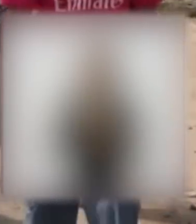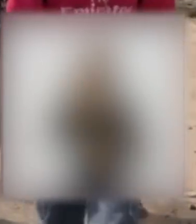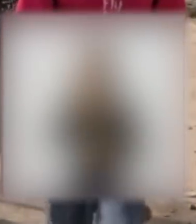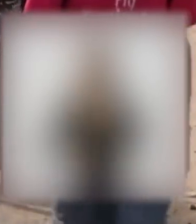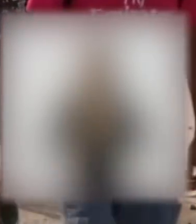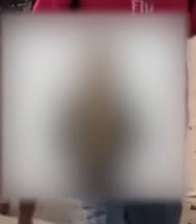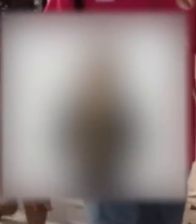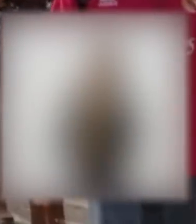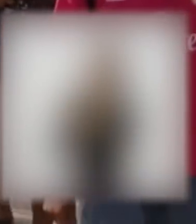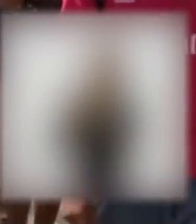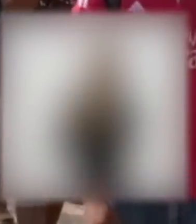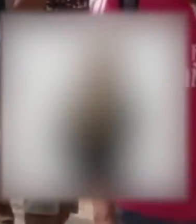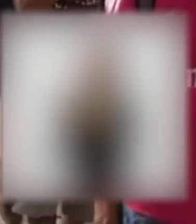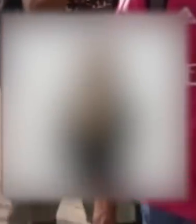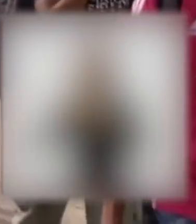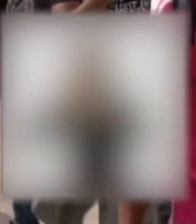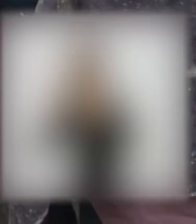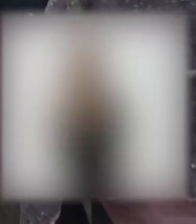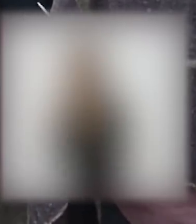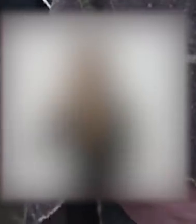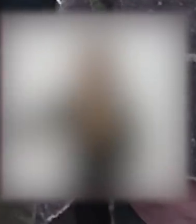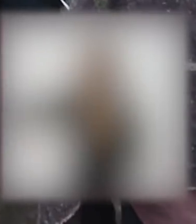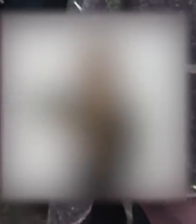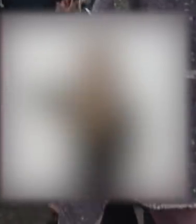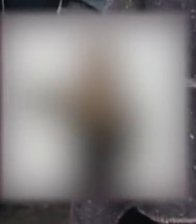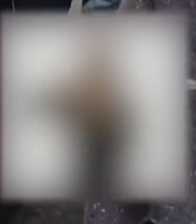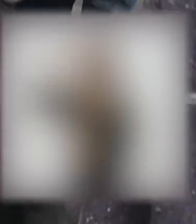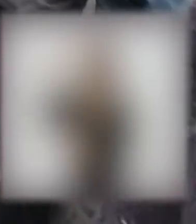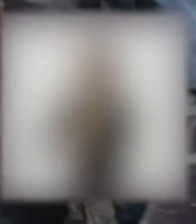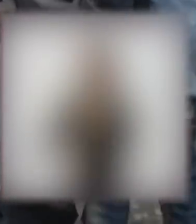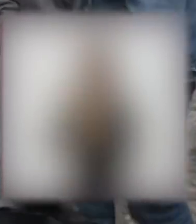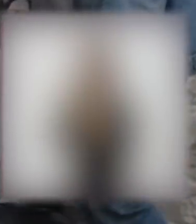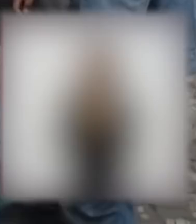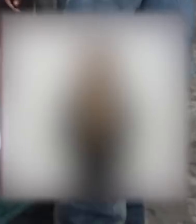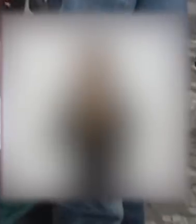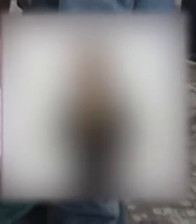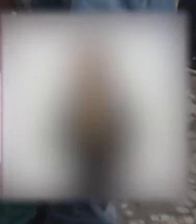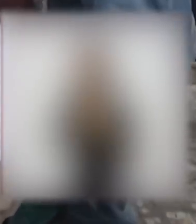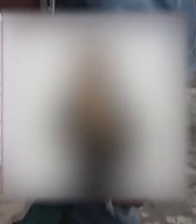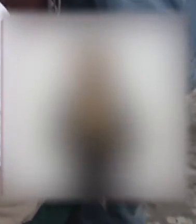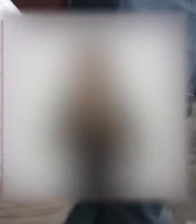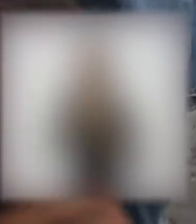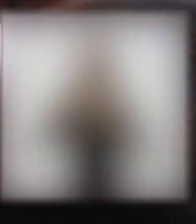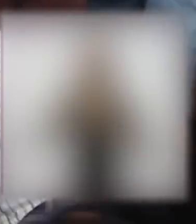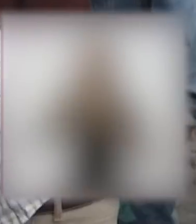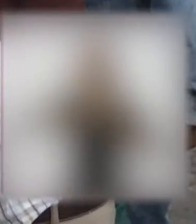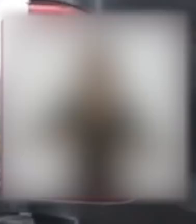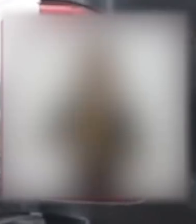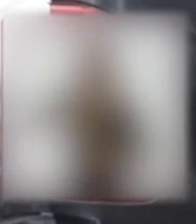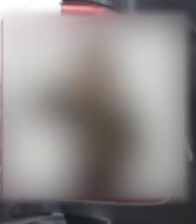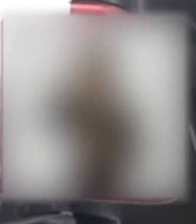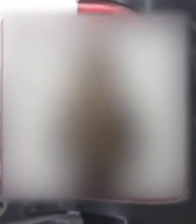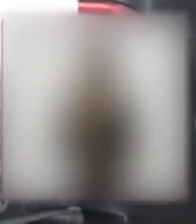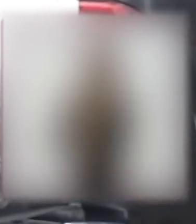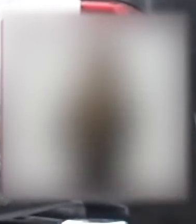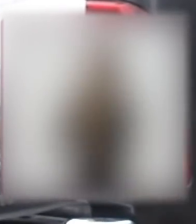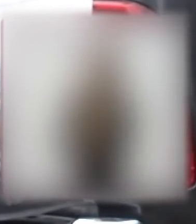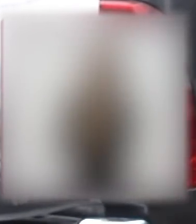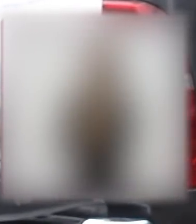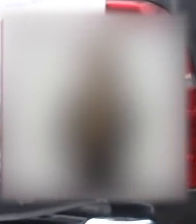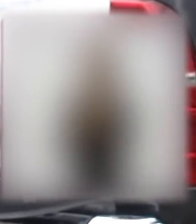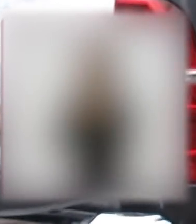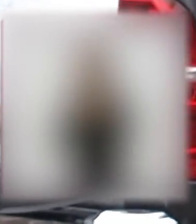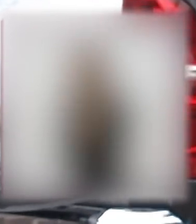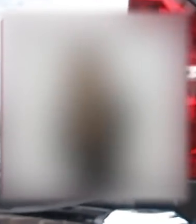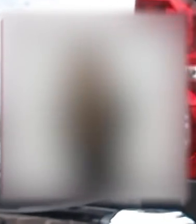Jesús Martínez Palillo, en la Magdalena Mixhuca. Se les proporcionaron cobijas, ropa, alimentos y bebidas calientes,